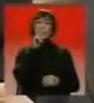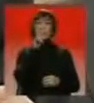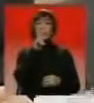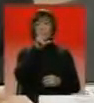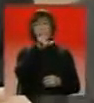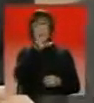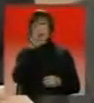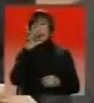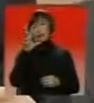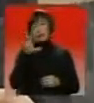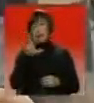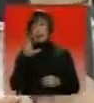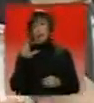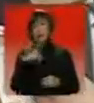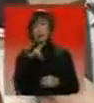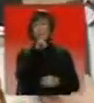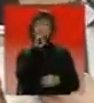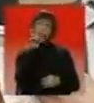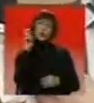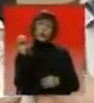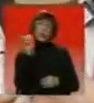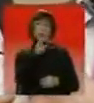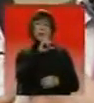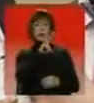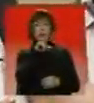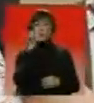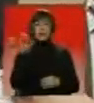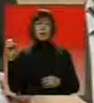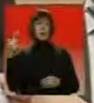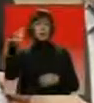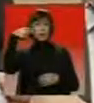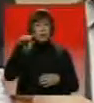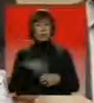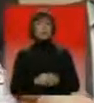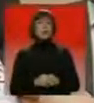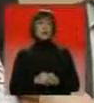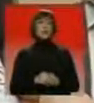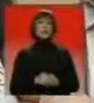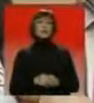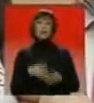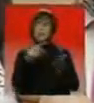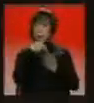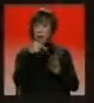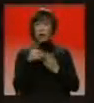300 a 200 millones de dólares. Entre los dos meses hemos pagado aproximadamente unos 1.600 millones de dólares.